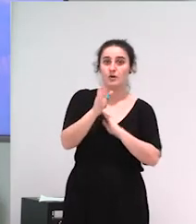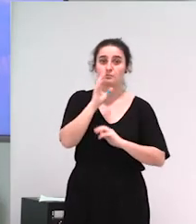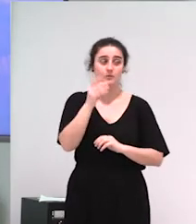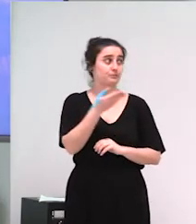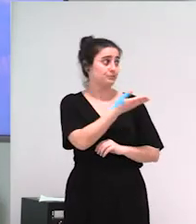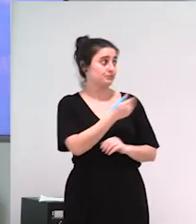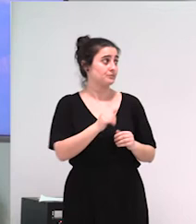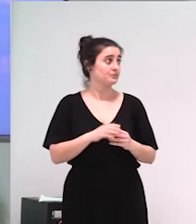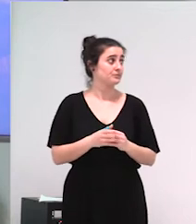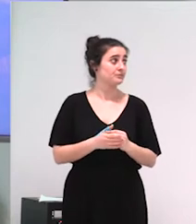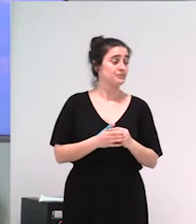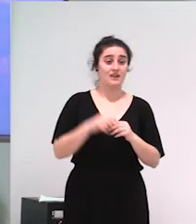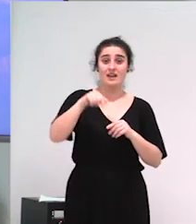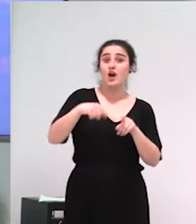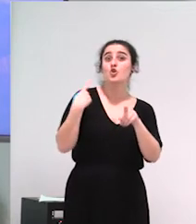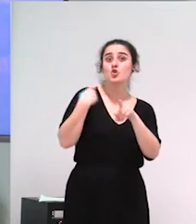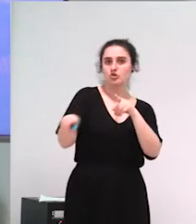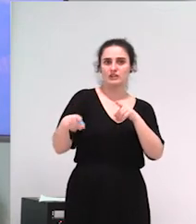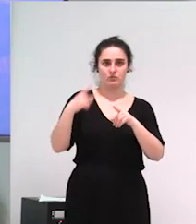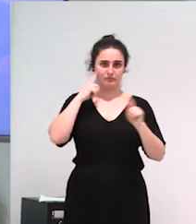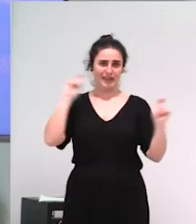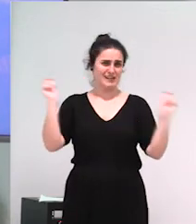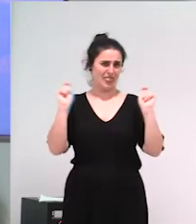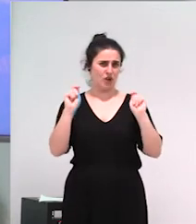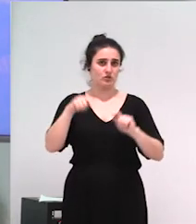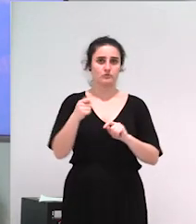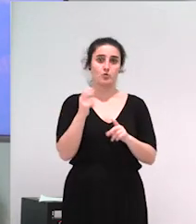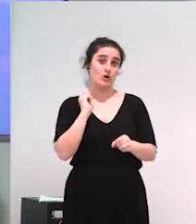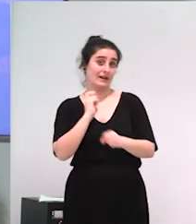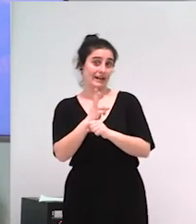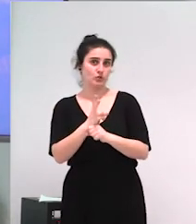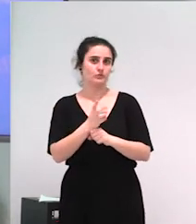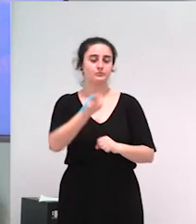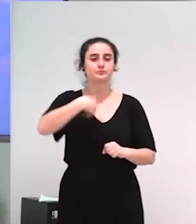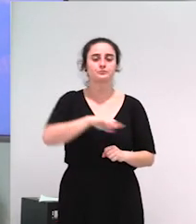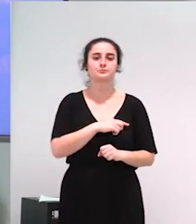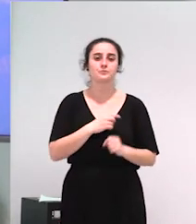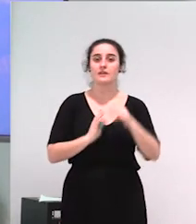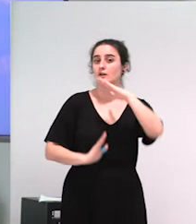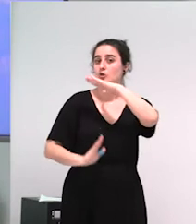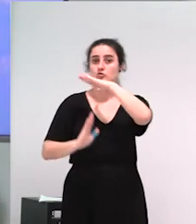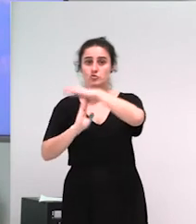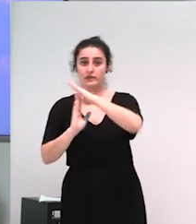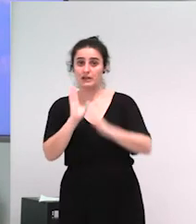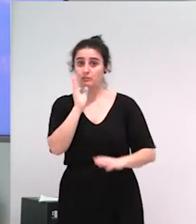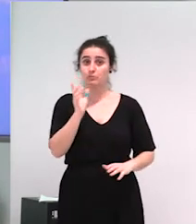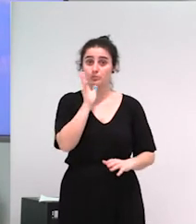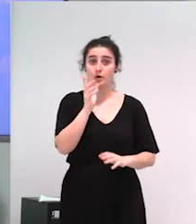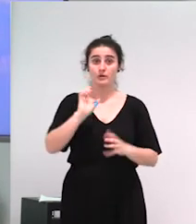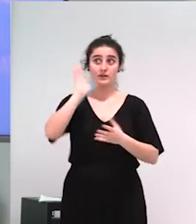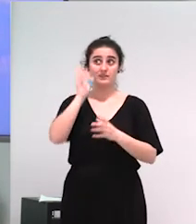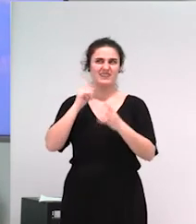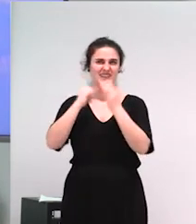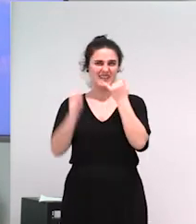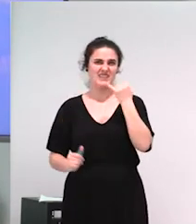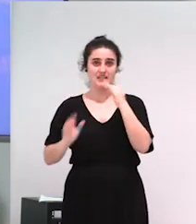cosa tan escandalosa es muy reto, y más decir que nosotras no frenamos porque la crisis climática tampoco.